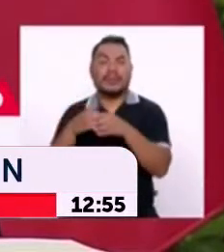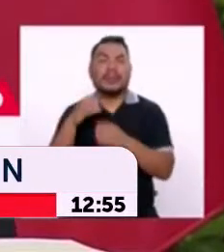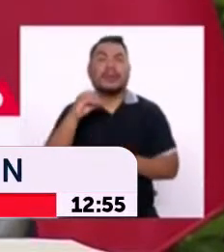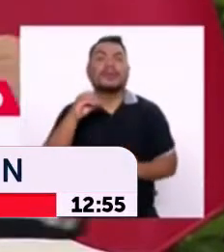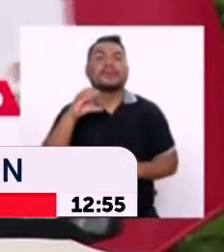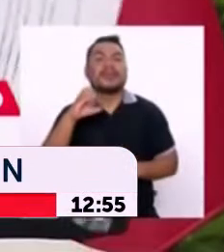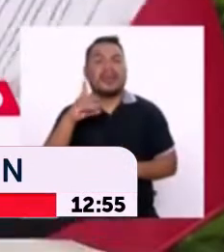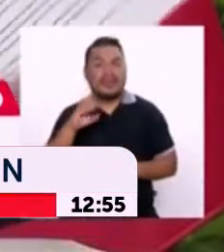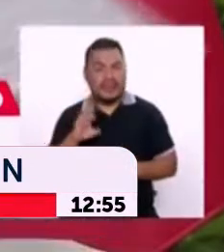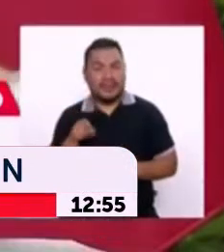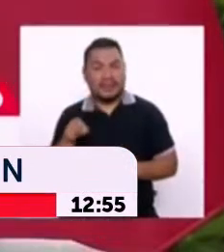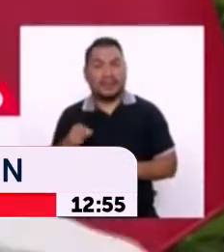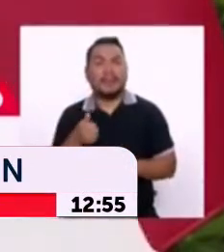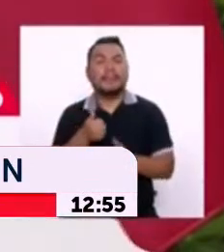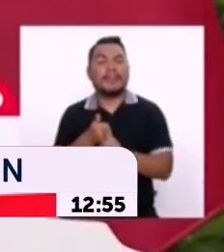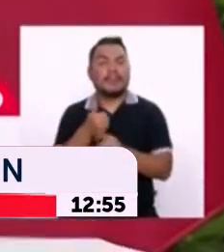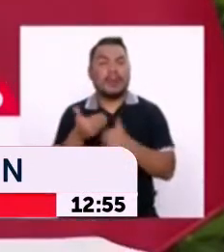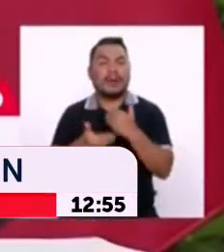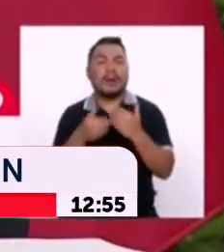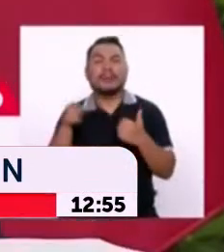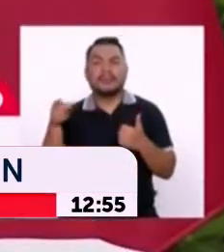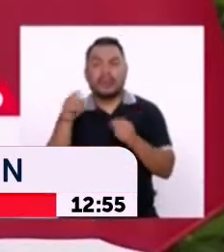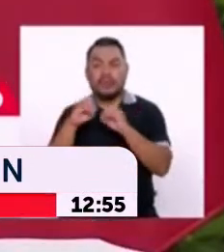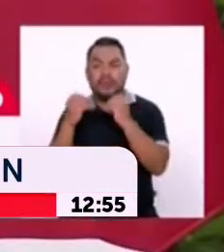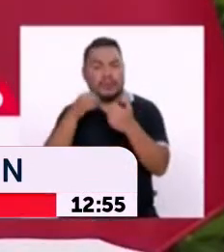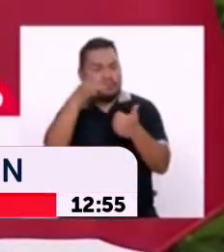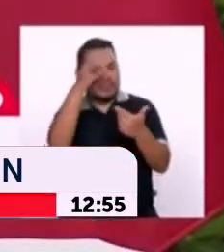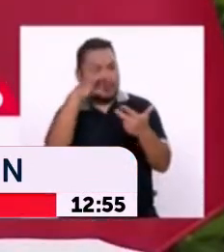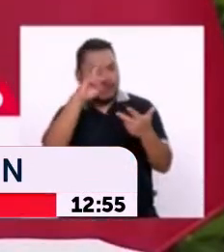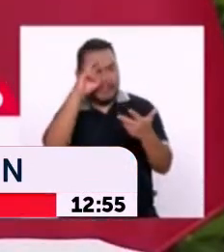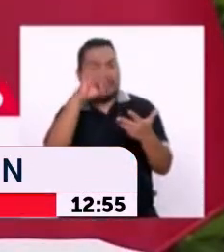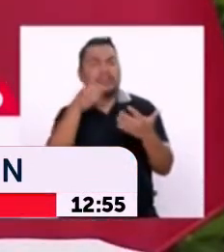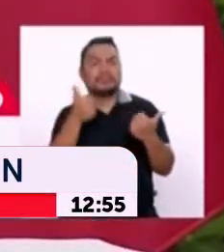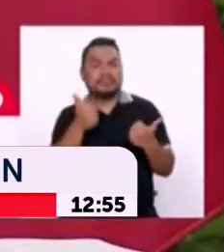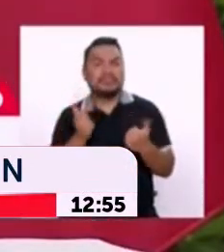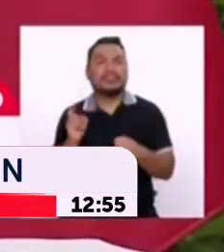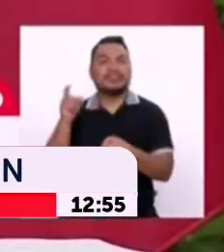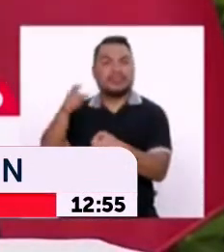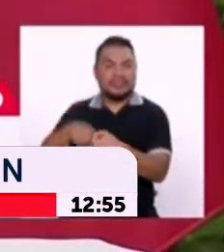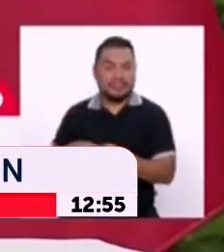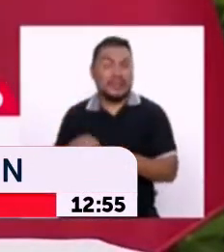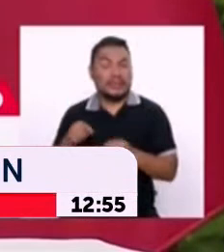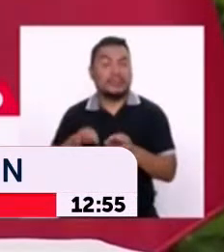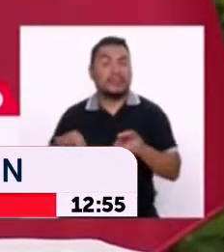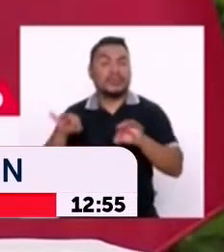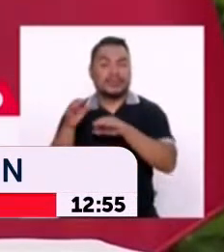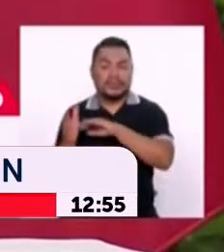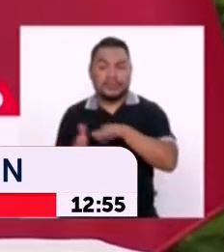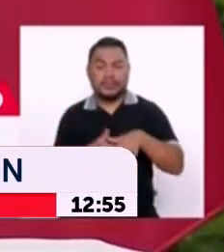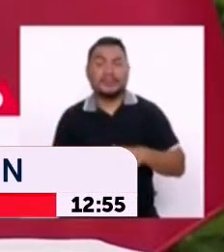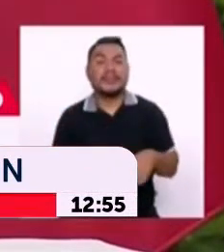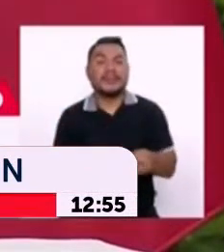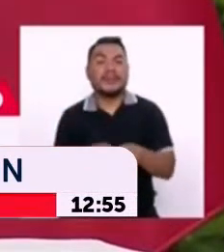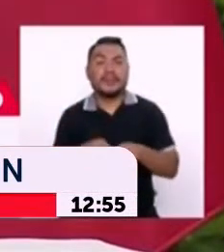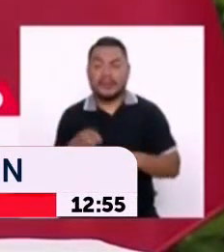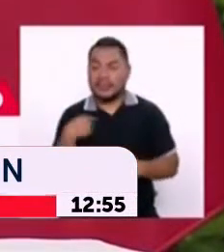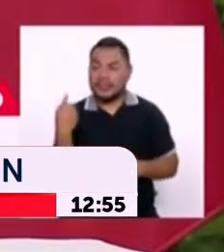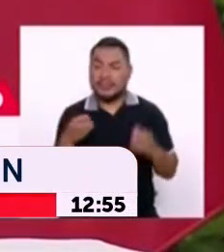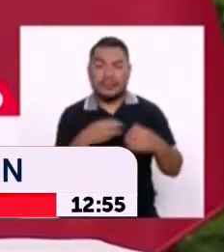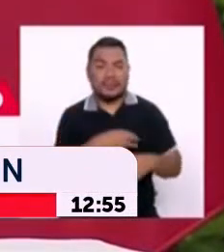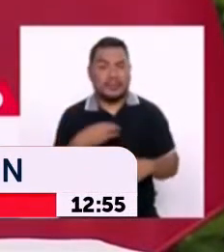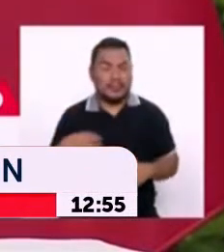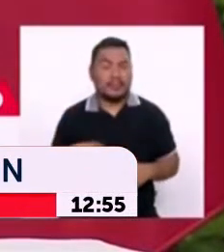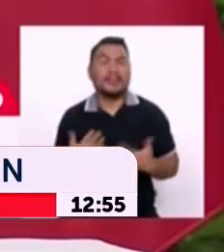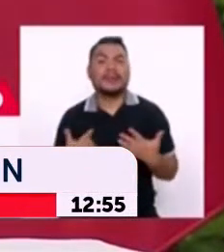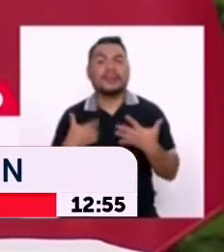OCDE a través de los propios mecanismos de evaluación que este organismo tiene. Igualmente, desde la presidencia del Consejo de Ministros,